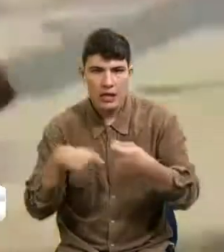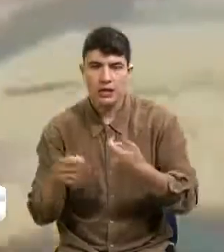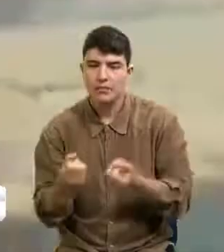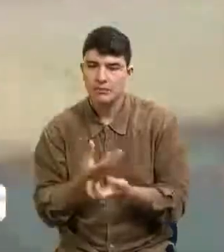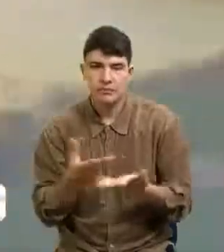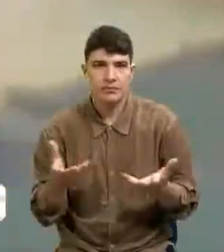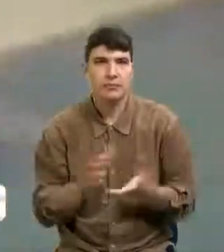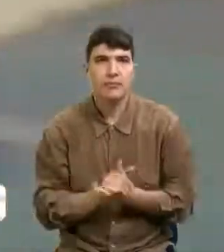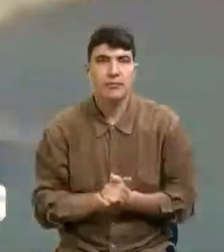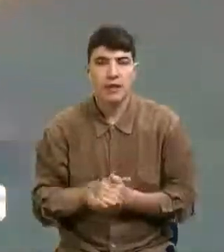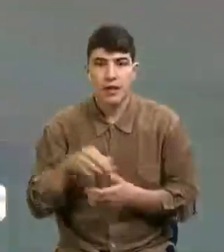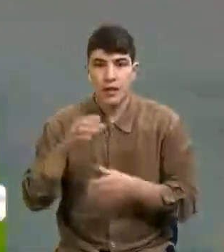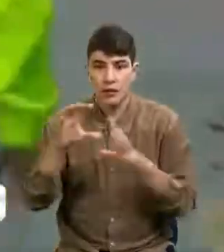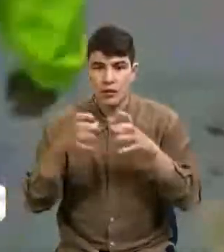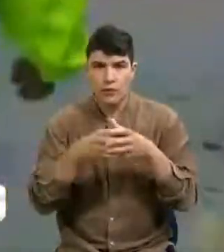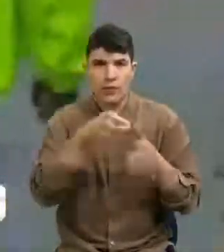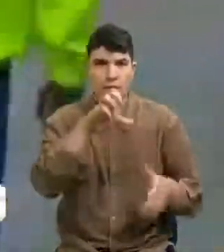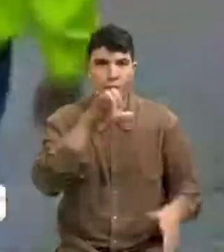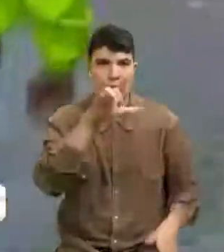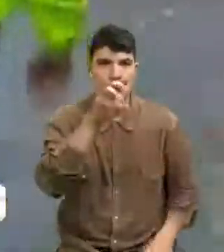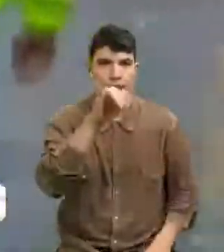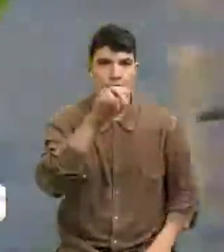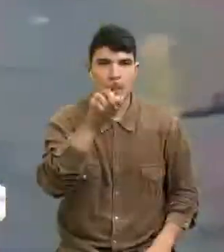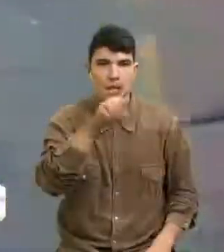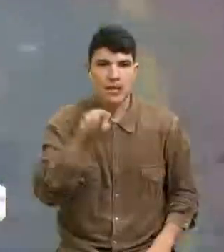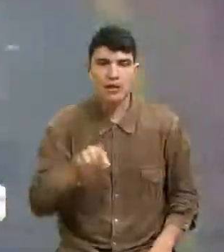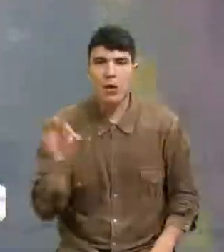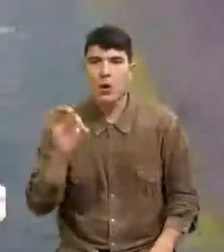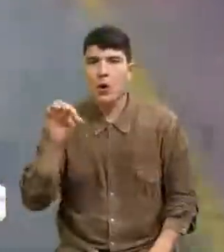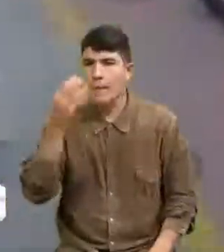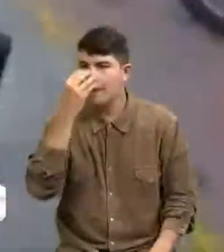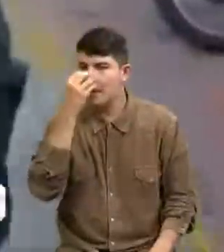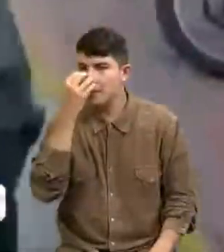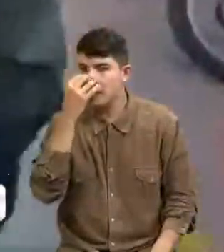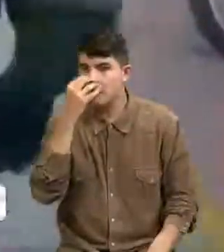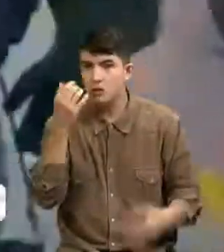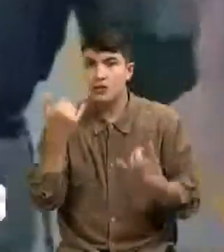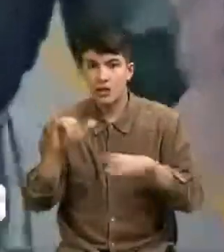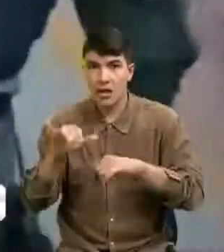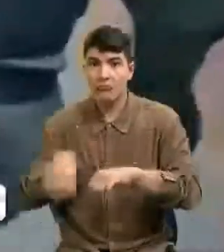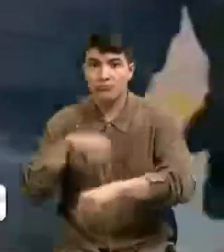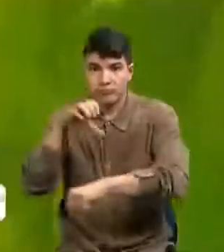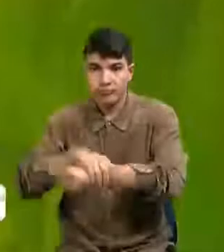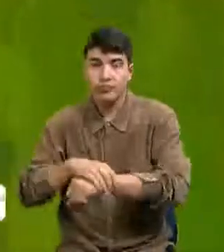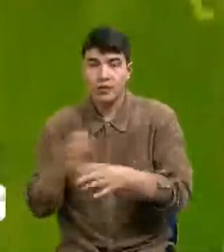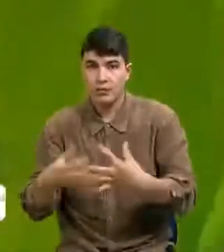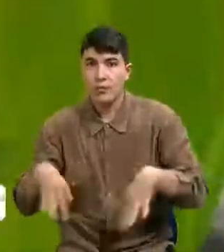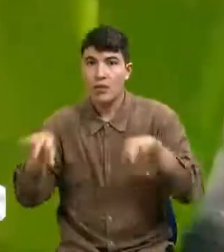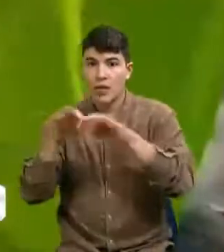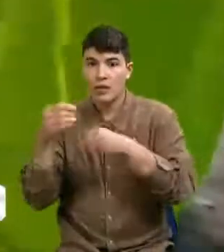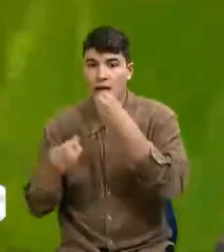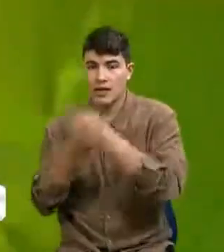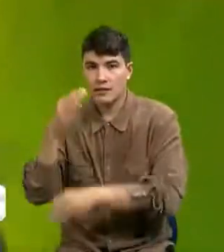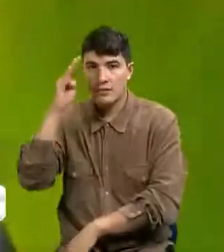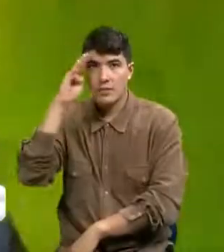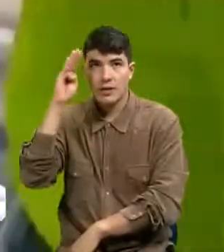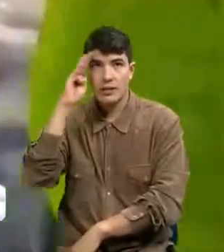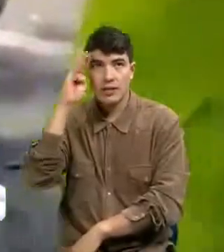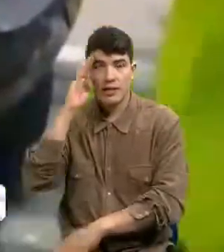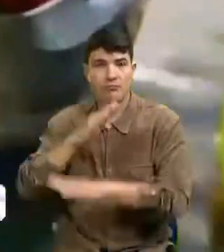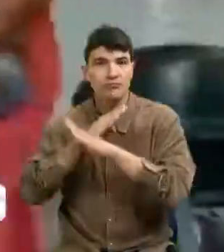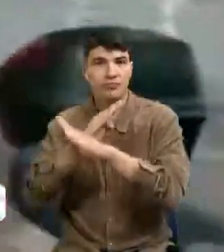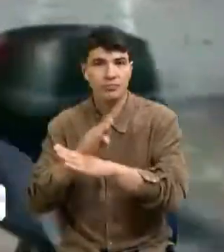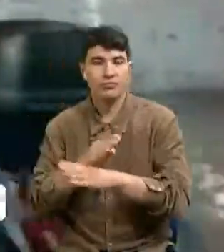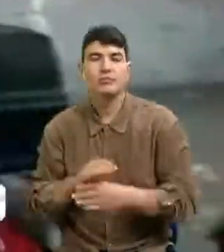los plumillas los payasos y miembros del clan del golfo y los rastrojos han sido golpes importantes que se han asestado que según las